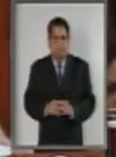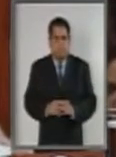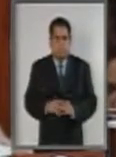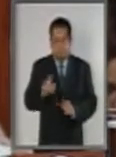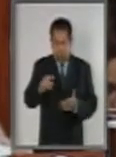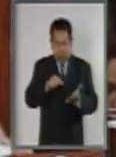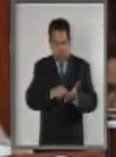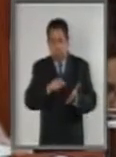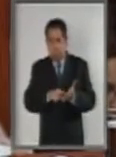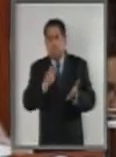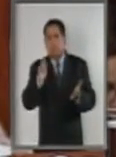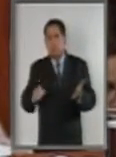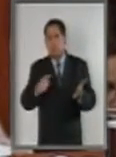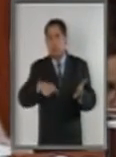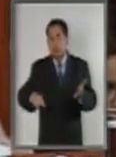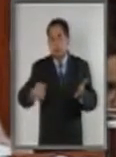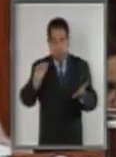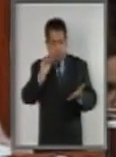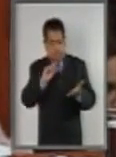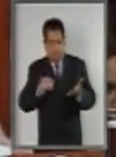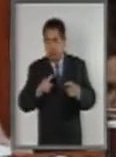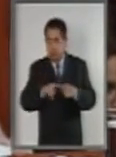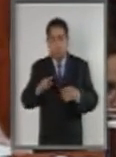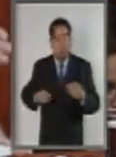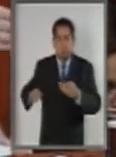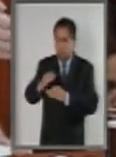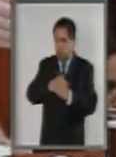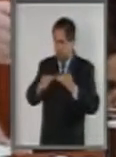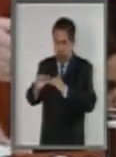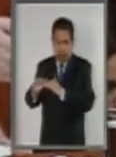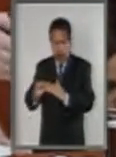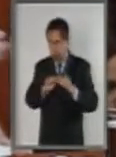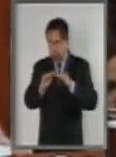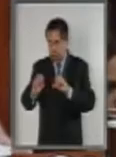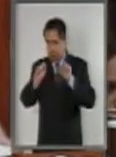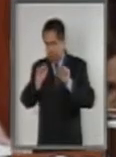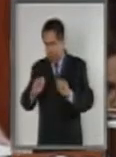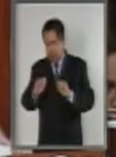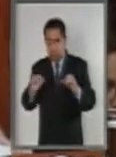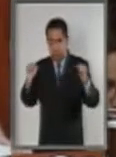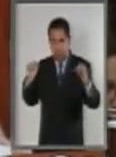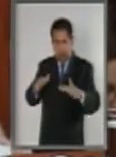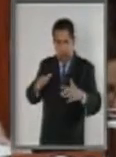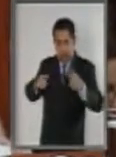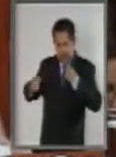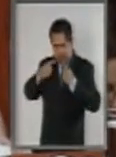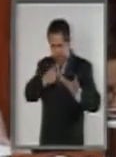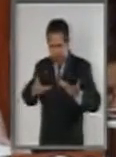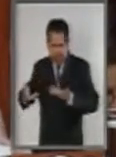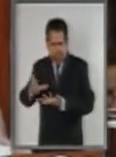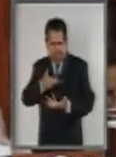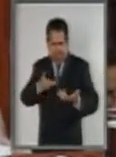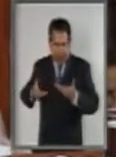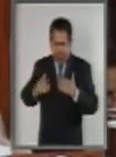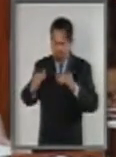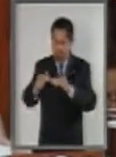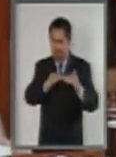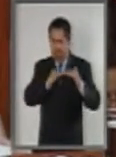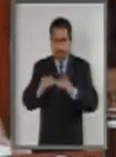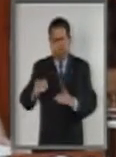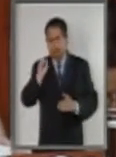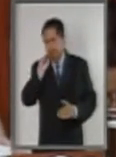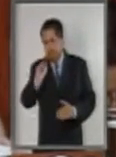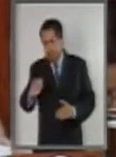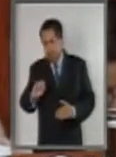minuta construida por unanimidad en un trabajo de conferencia informal. Y quiero recordar a todos